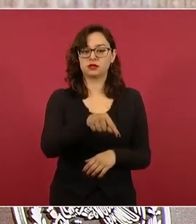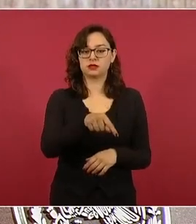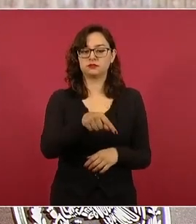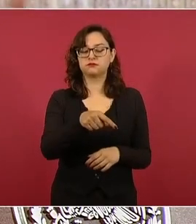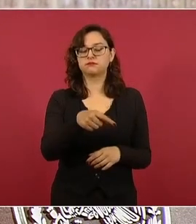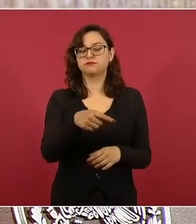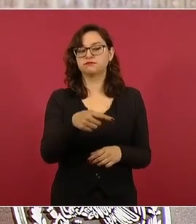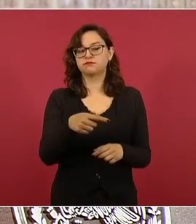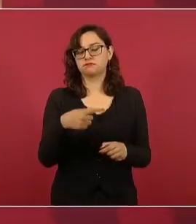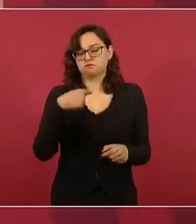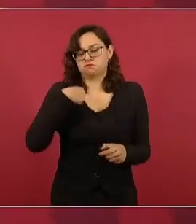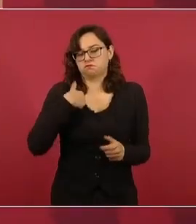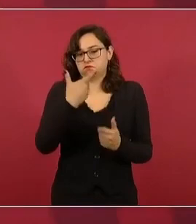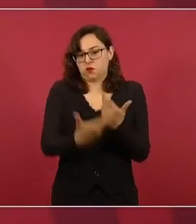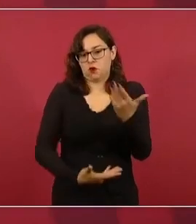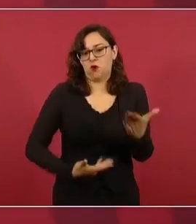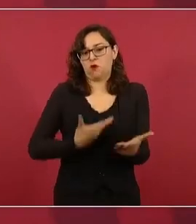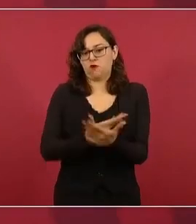opciones.